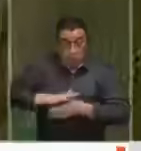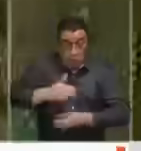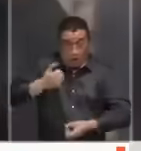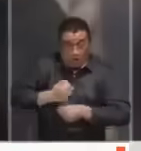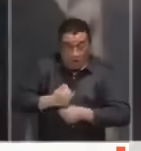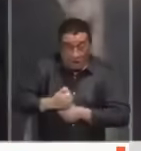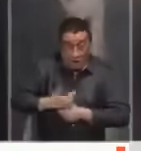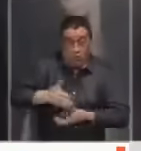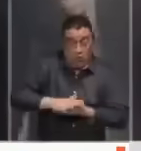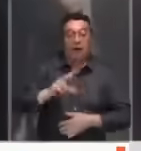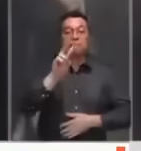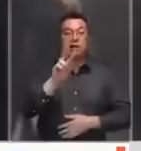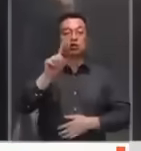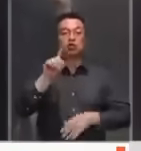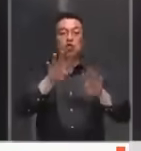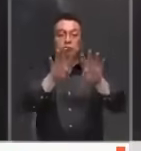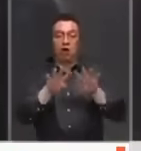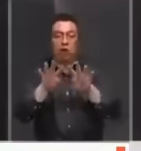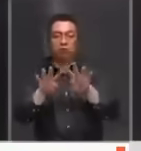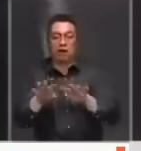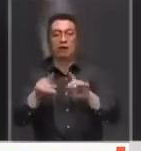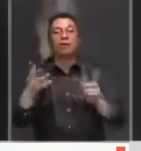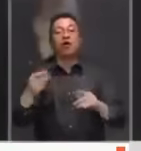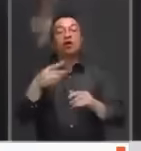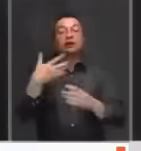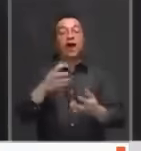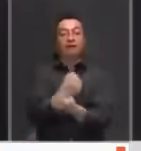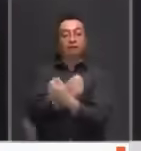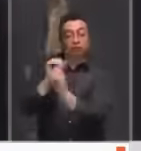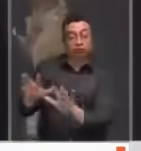el reglamento detalla todo aquello.